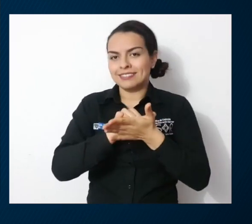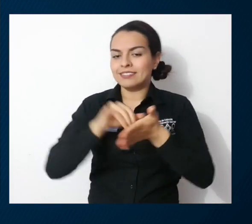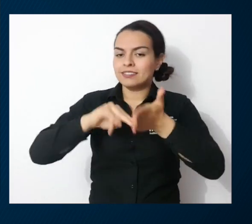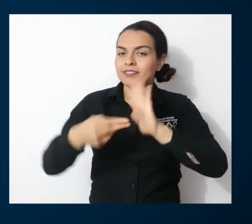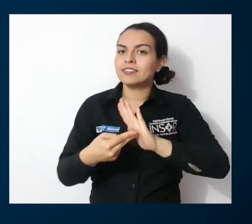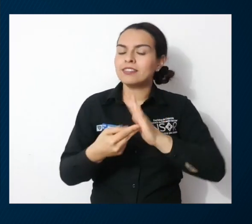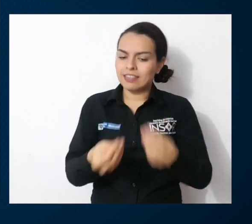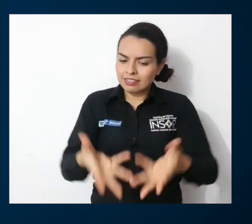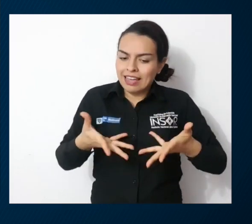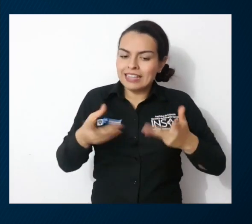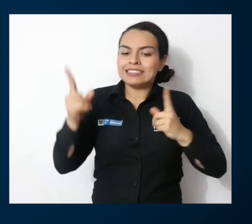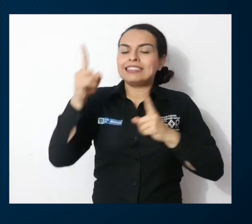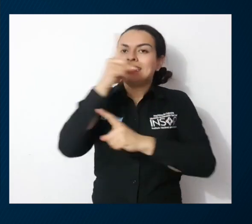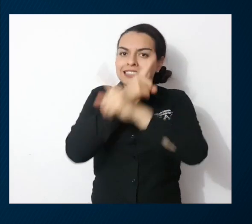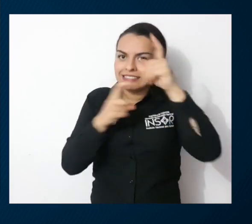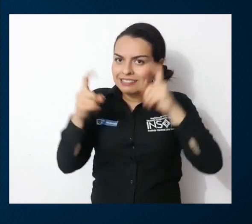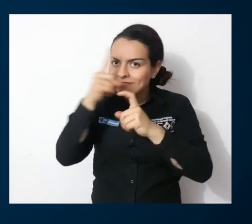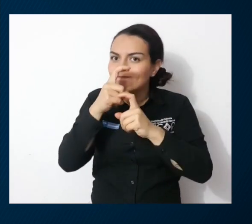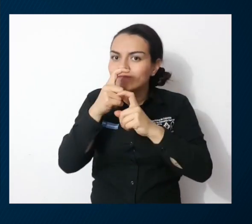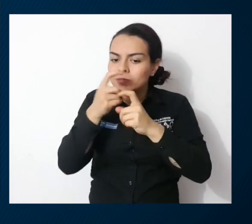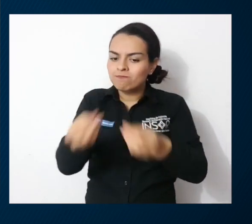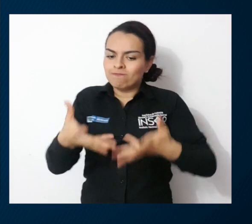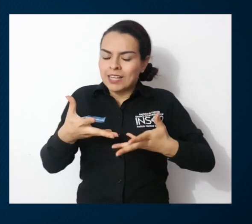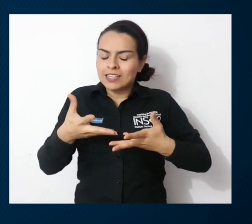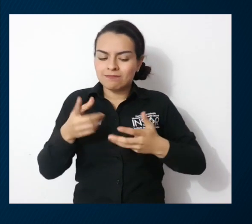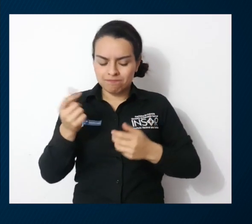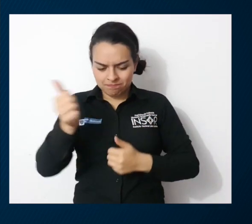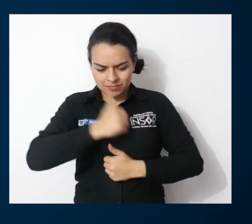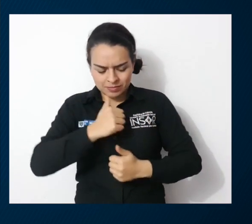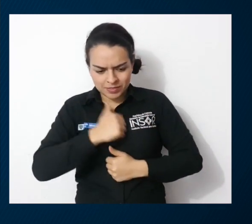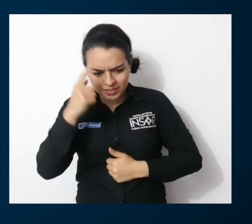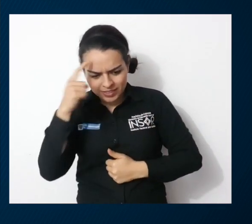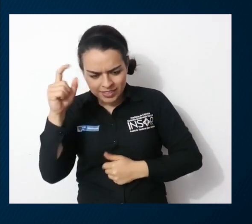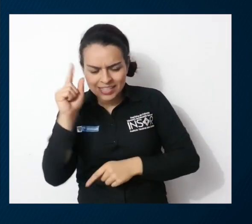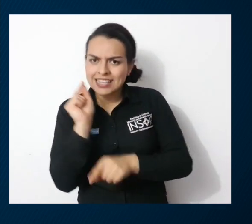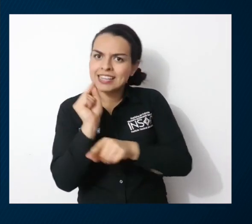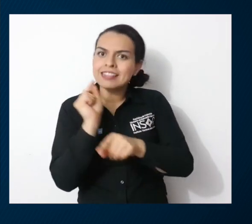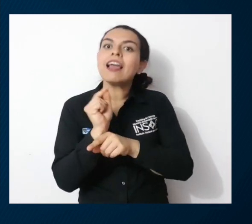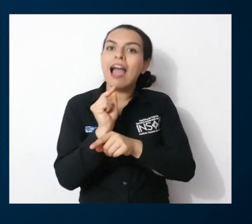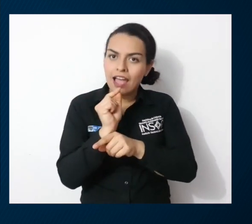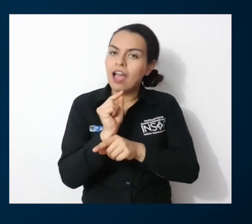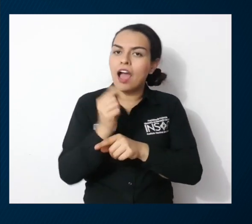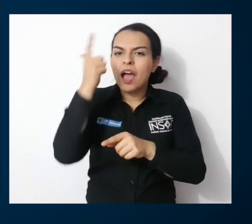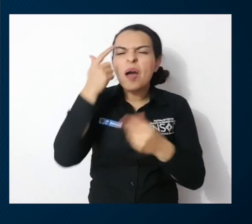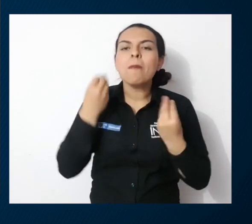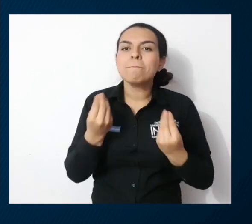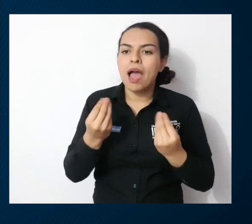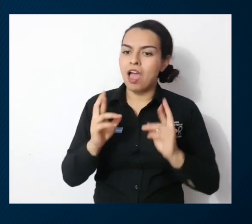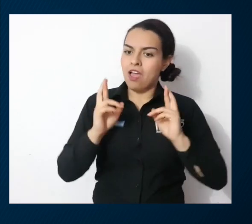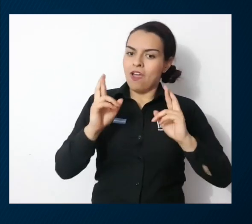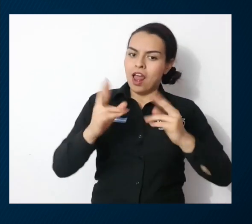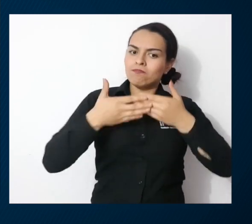por supuesto, ser reflexivos y críticos para que esas transformaciones se conviertan